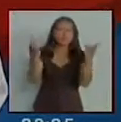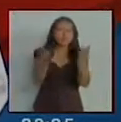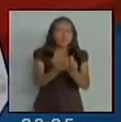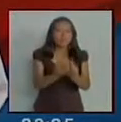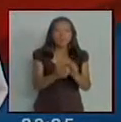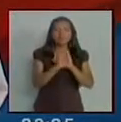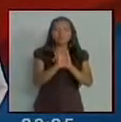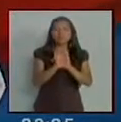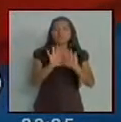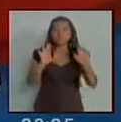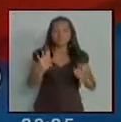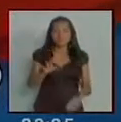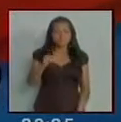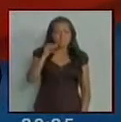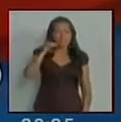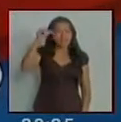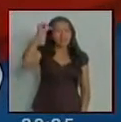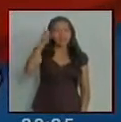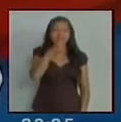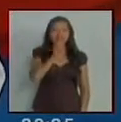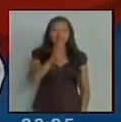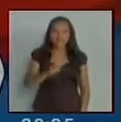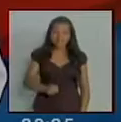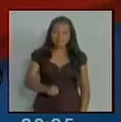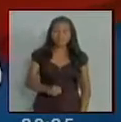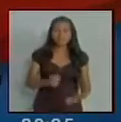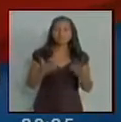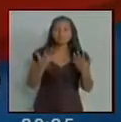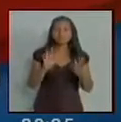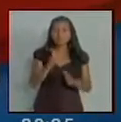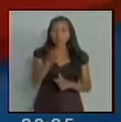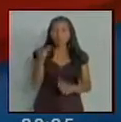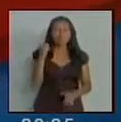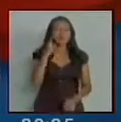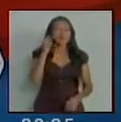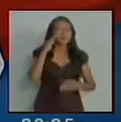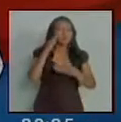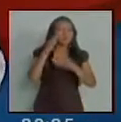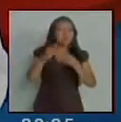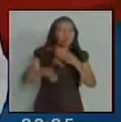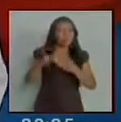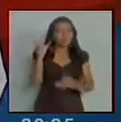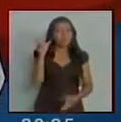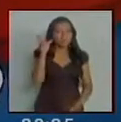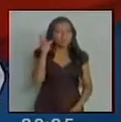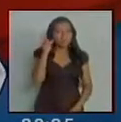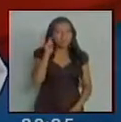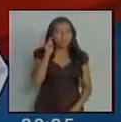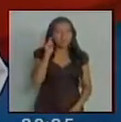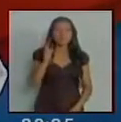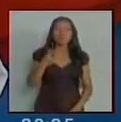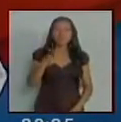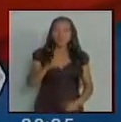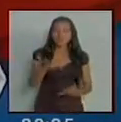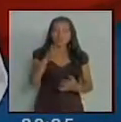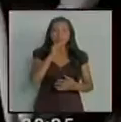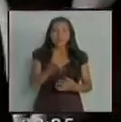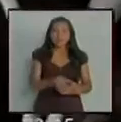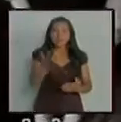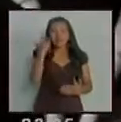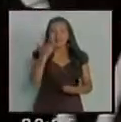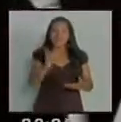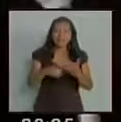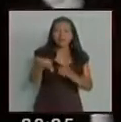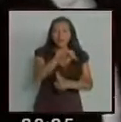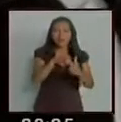personas de la tercera edad, por ejemplo, o sea, hay un momento en que ellos van perdiendo la audición y vamos observando que se van aislando, que